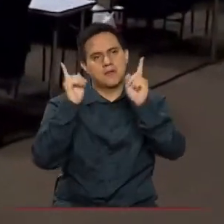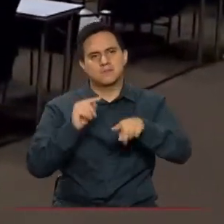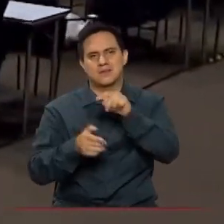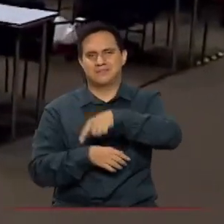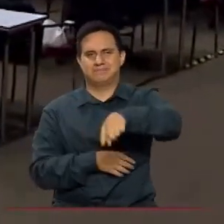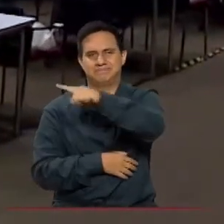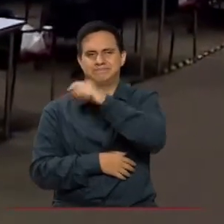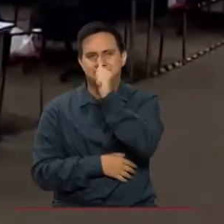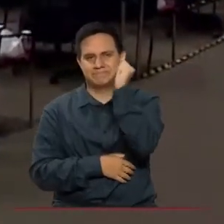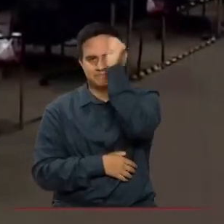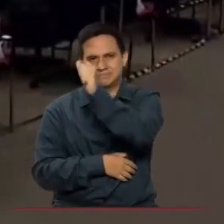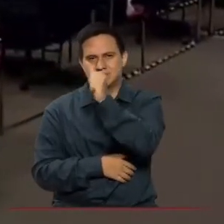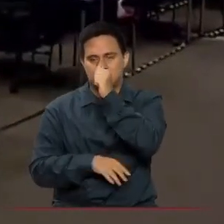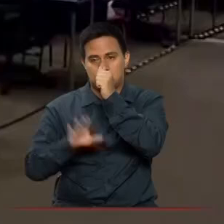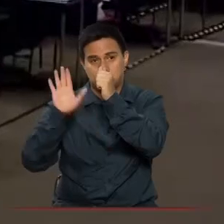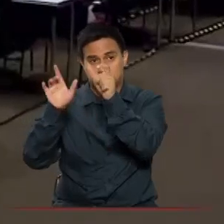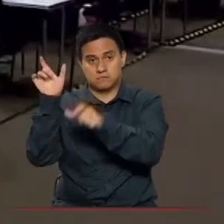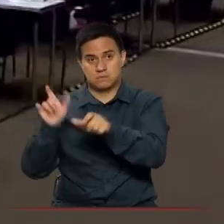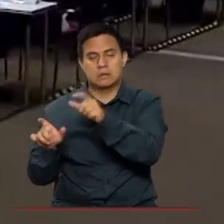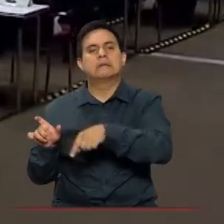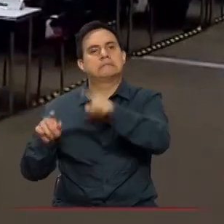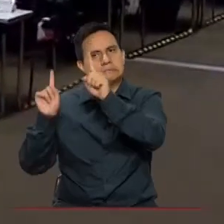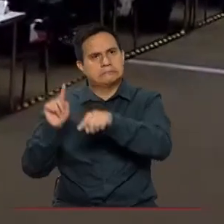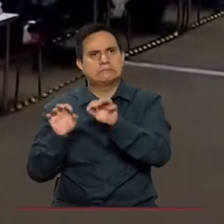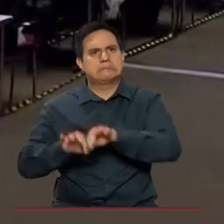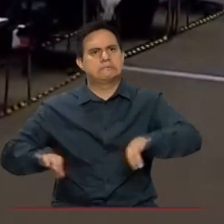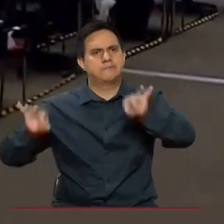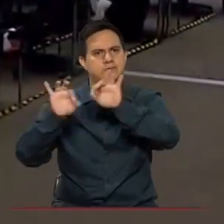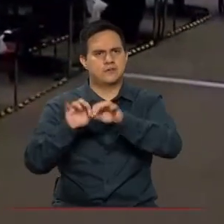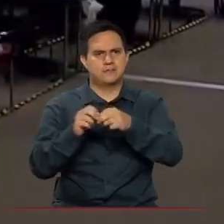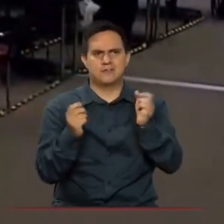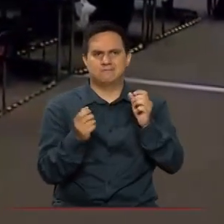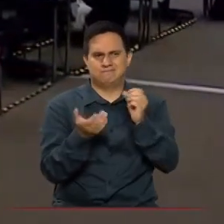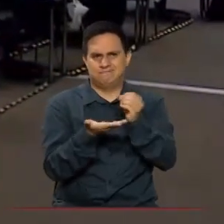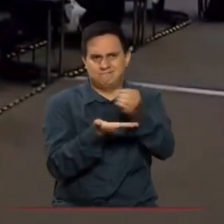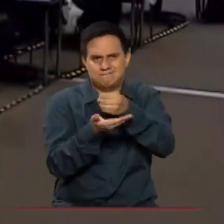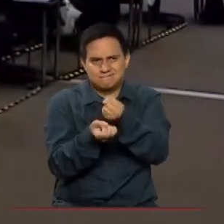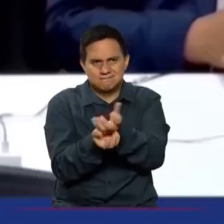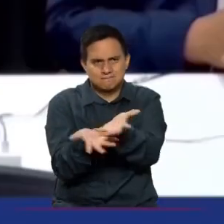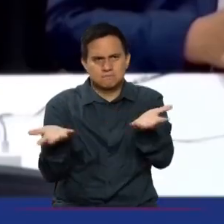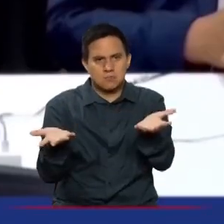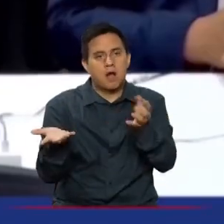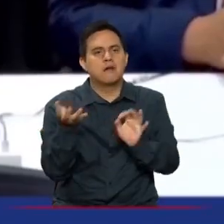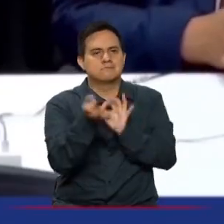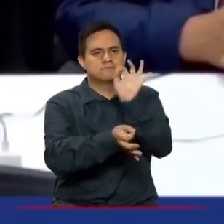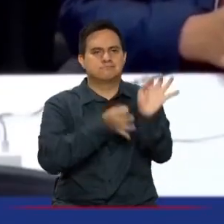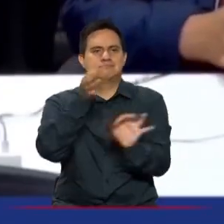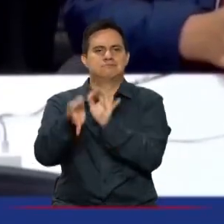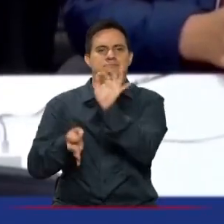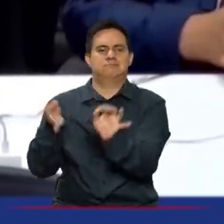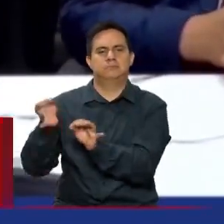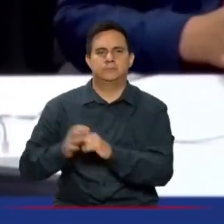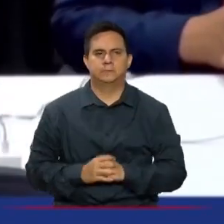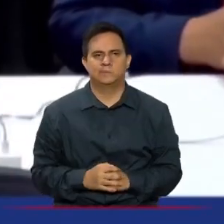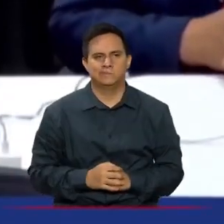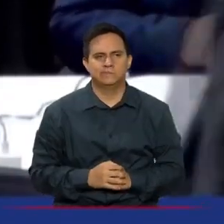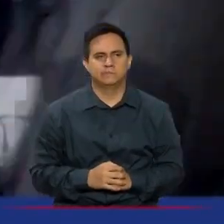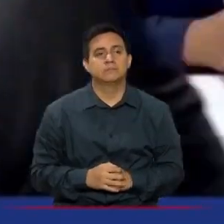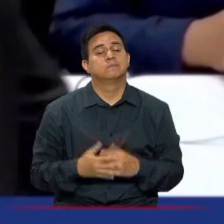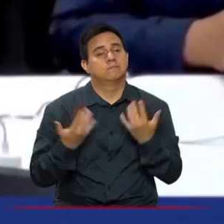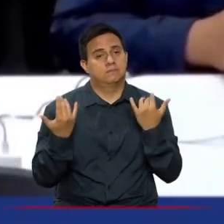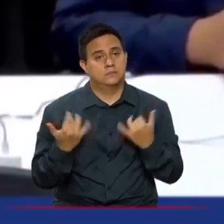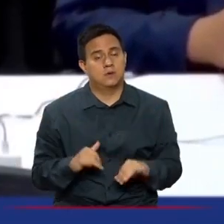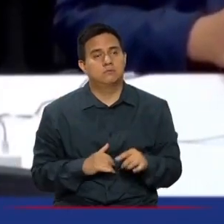como actores clave para la conservación de la biodiversidad. Este paso nos permite avanzar hacia una implementación de la convención